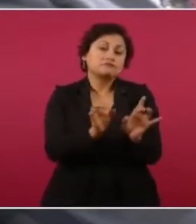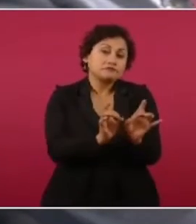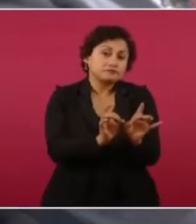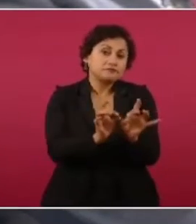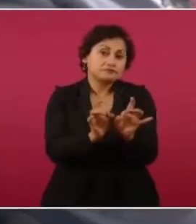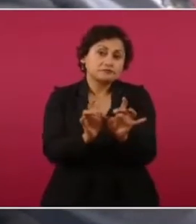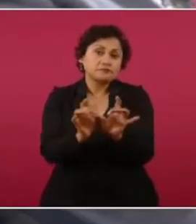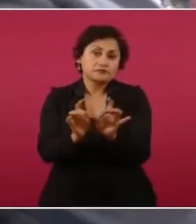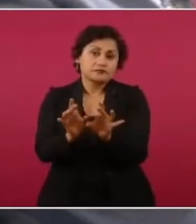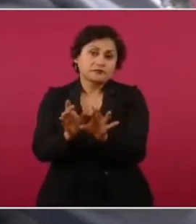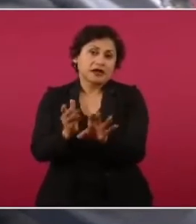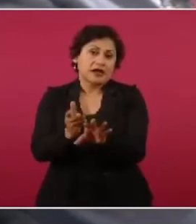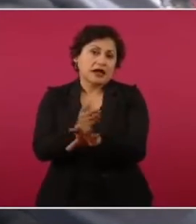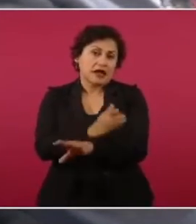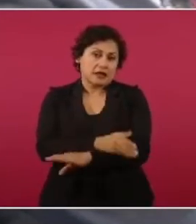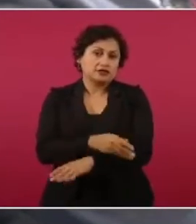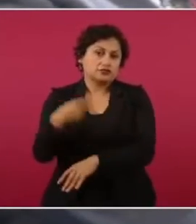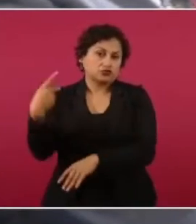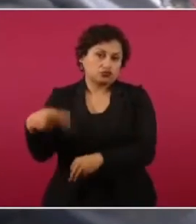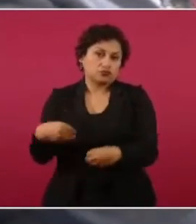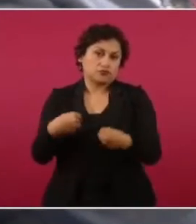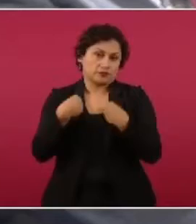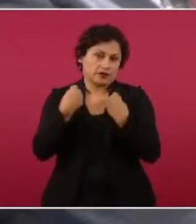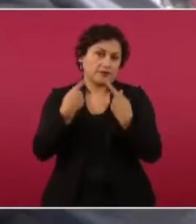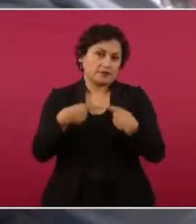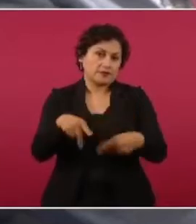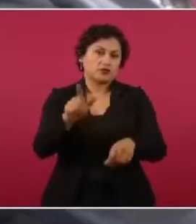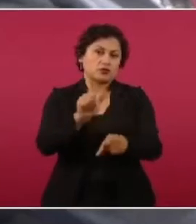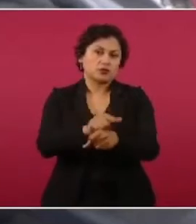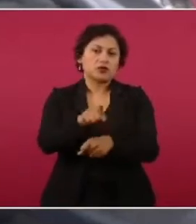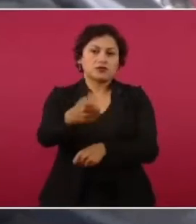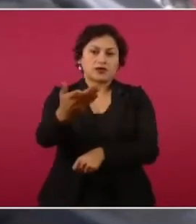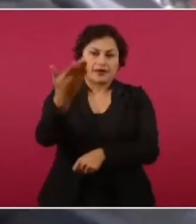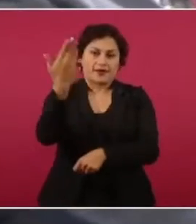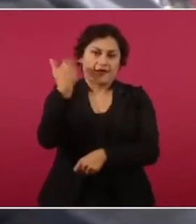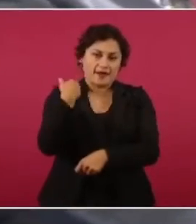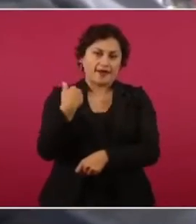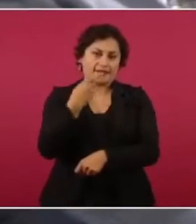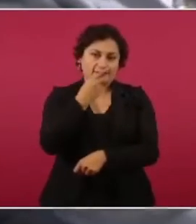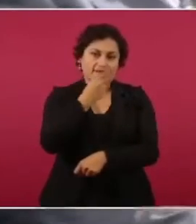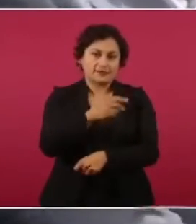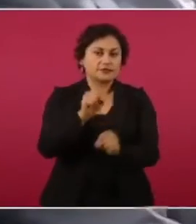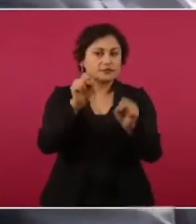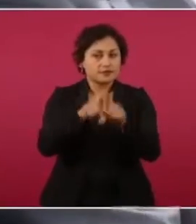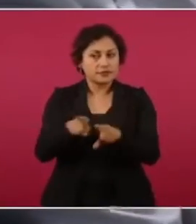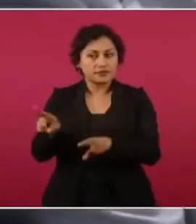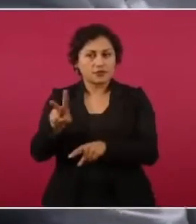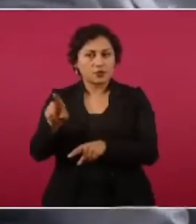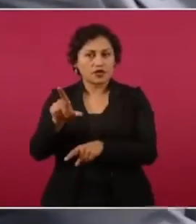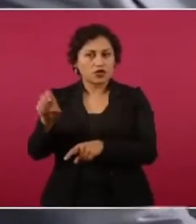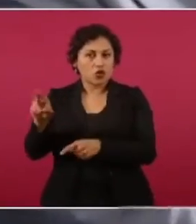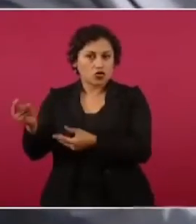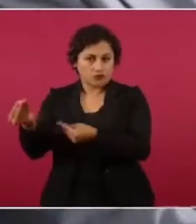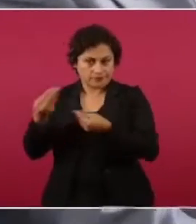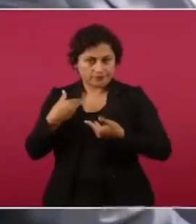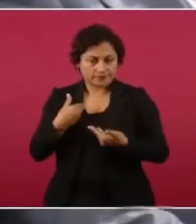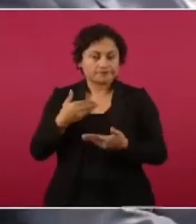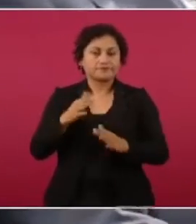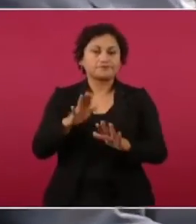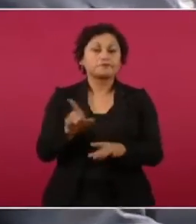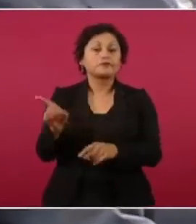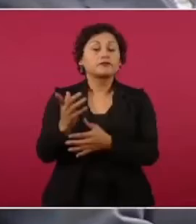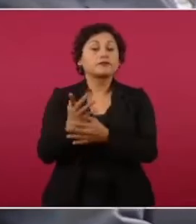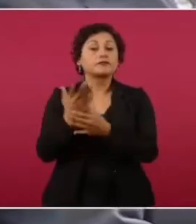pasaron, incluso en lo personal, cuando mencionaba usted también, y lo menciona Villoro para Proceso igual, que pues él